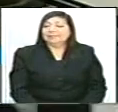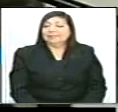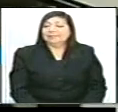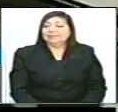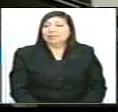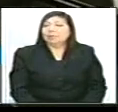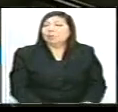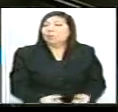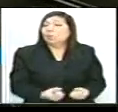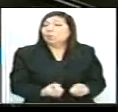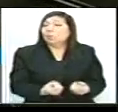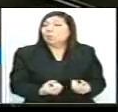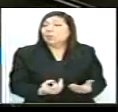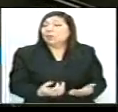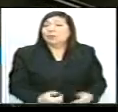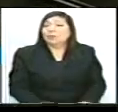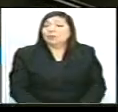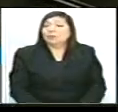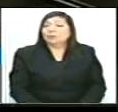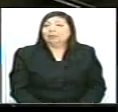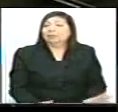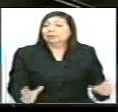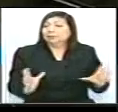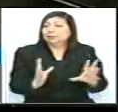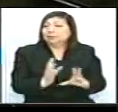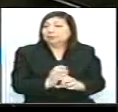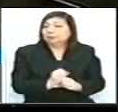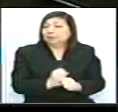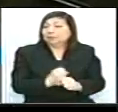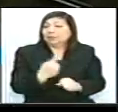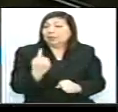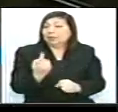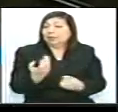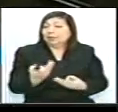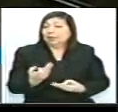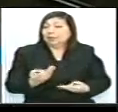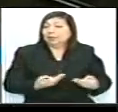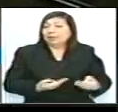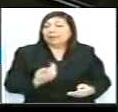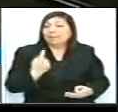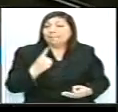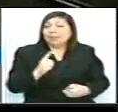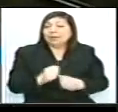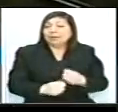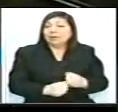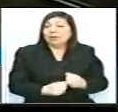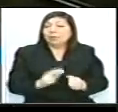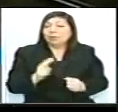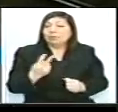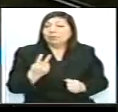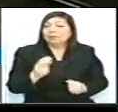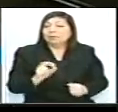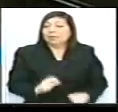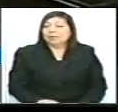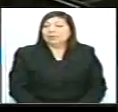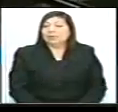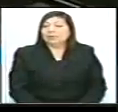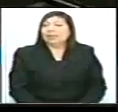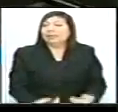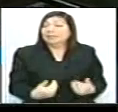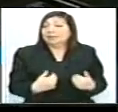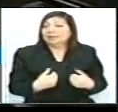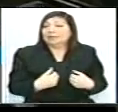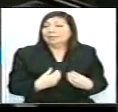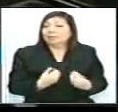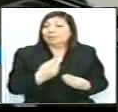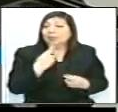En cuanto al resumen del grupo genérico y fuentes de financiamiento para el proyecto del 2020, tenemos que